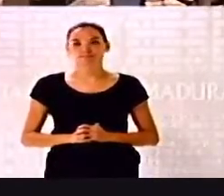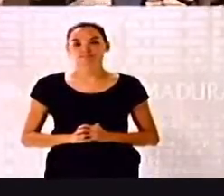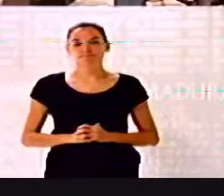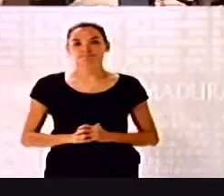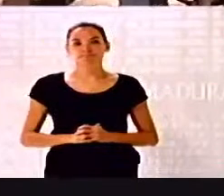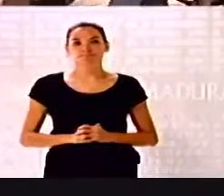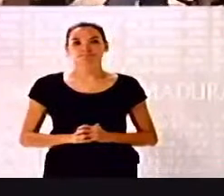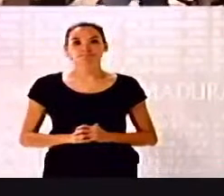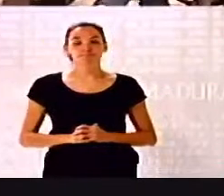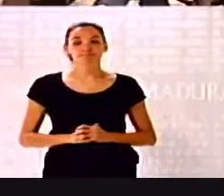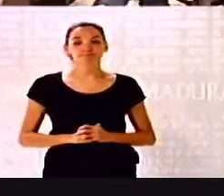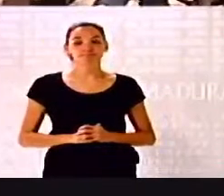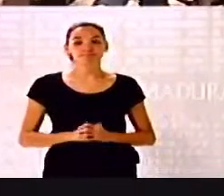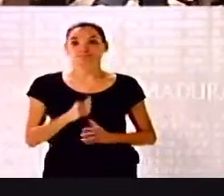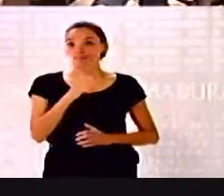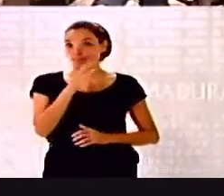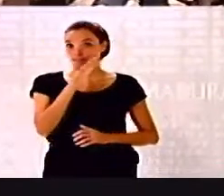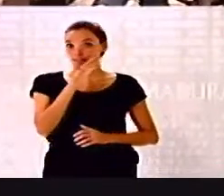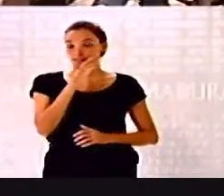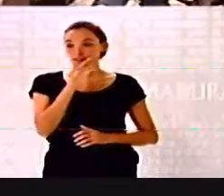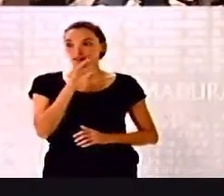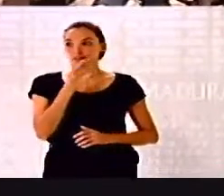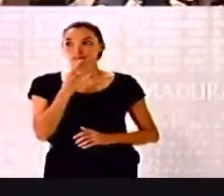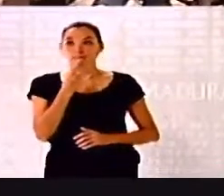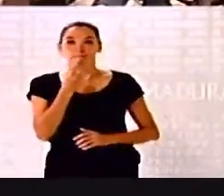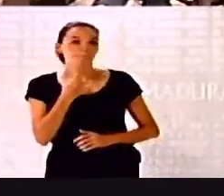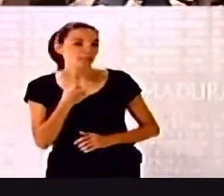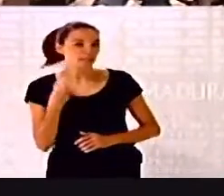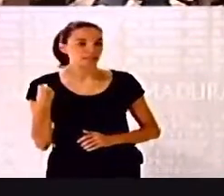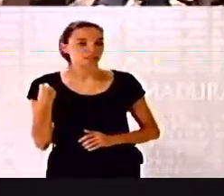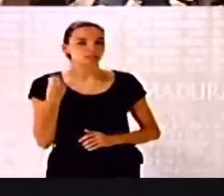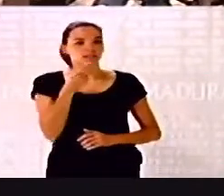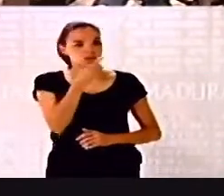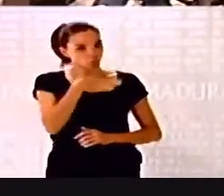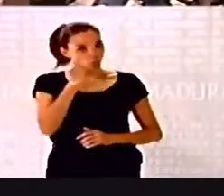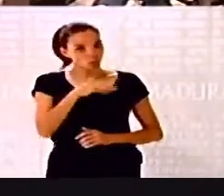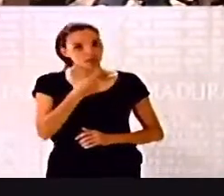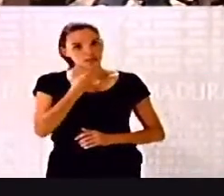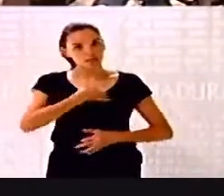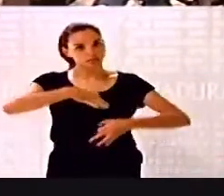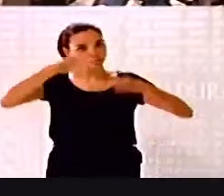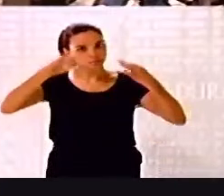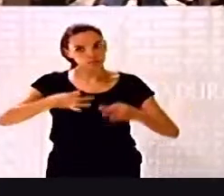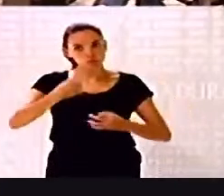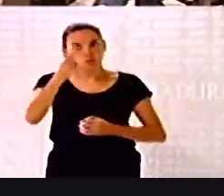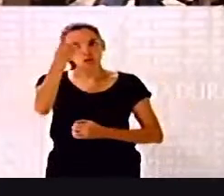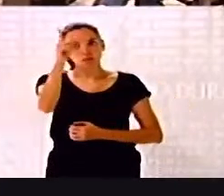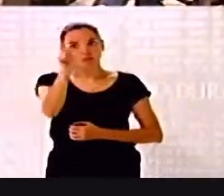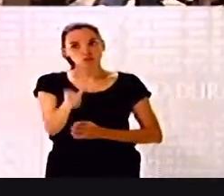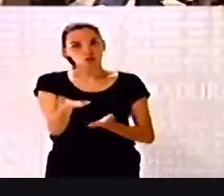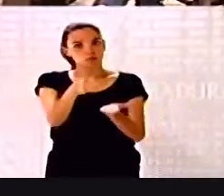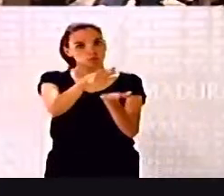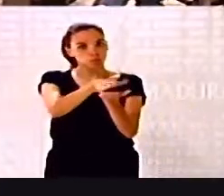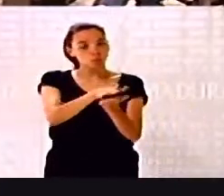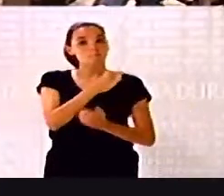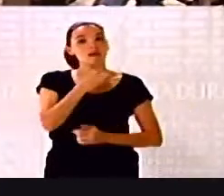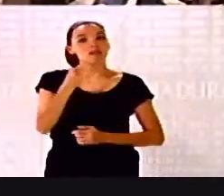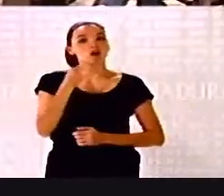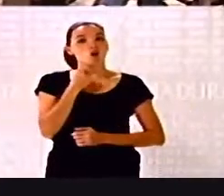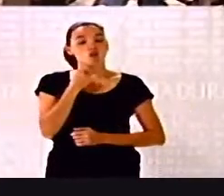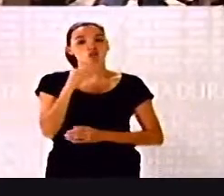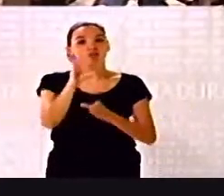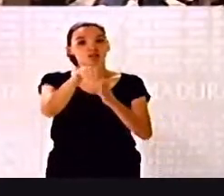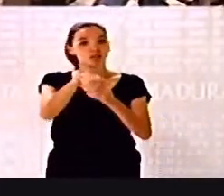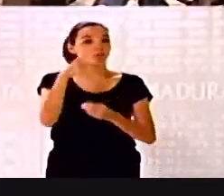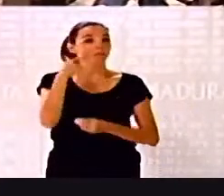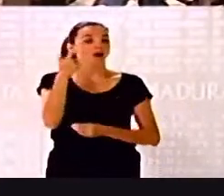Me acaban de decir que se me puede confirmar que ha habido un fallecido en Badajoz, un trabajador de Caja Badajoz por